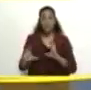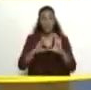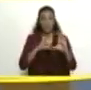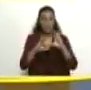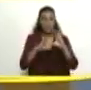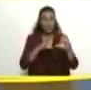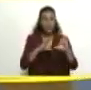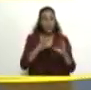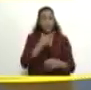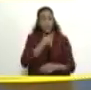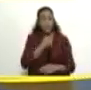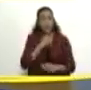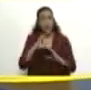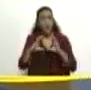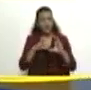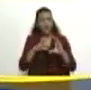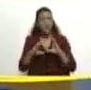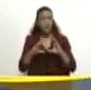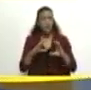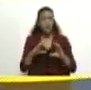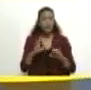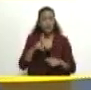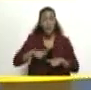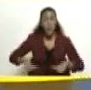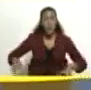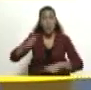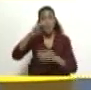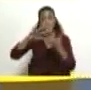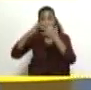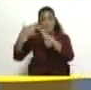conversadito, como usted le gusta. Estamos en Brasil.